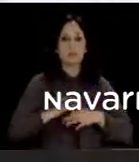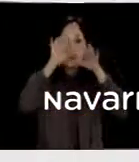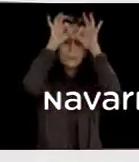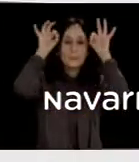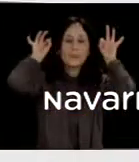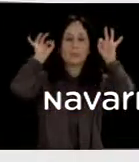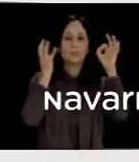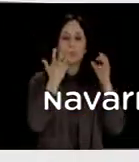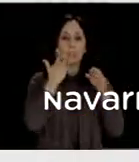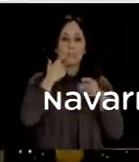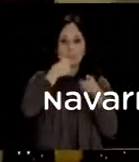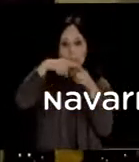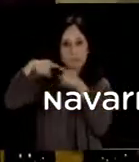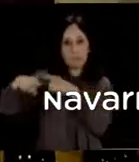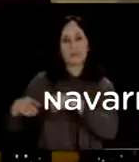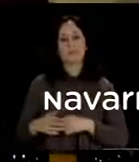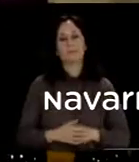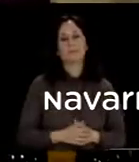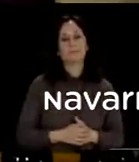muchos colorines.